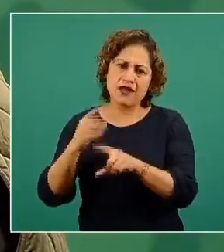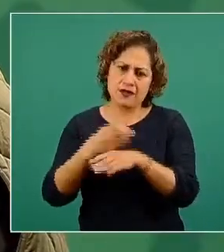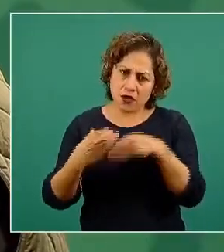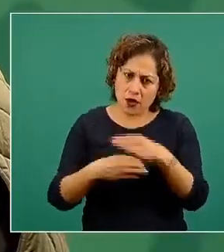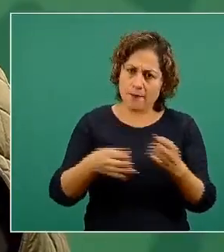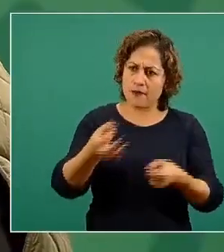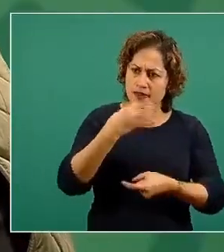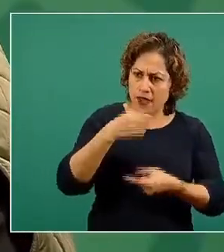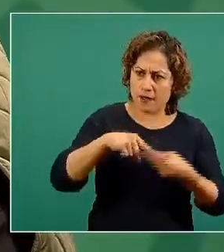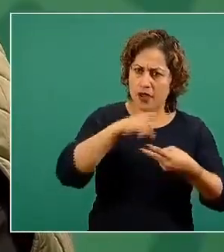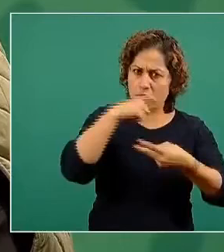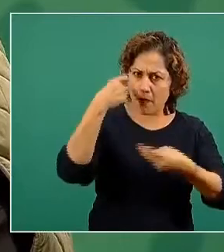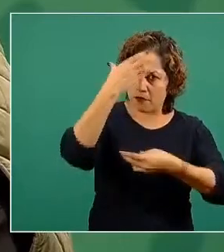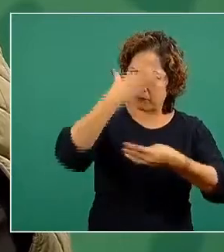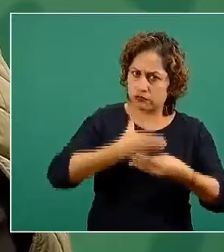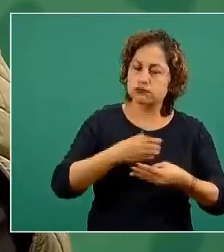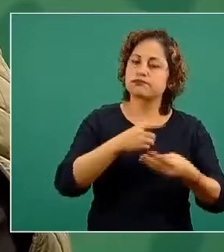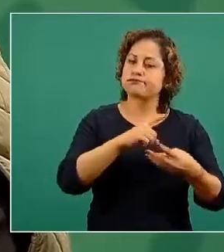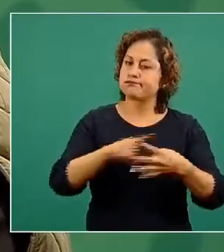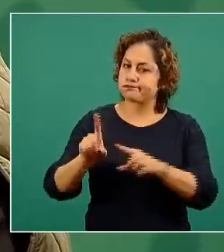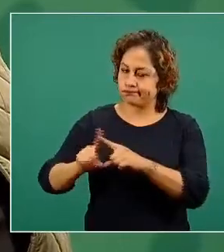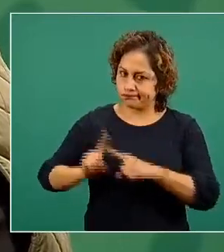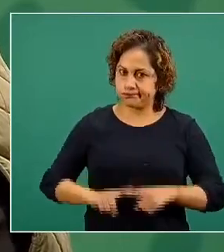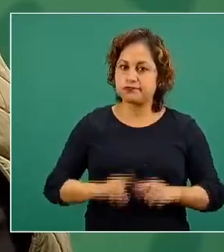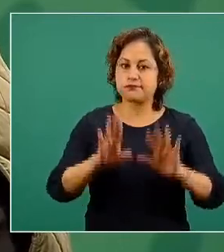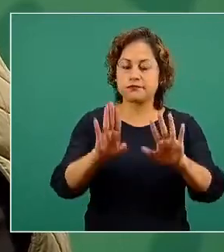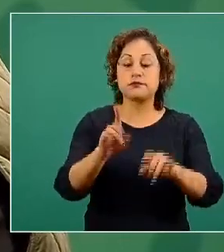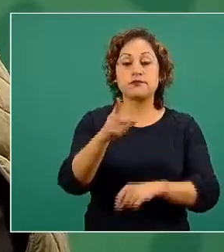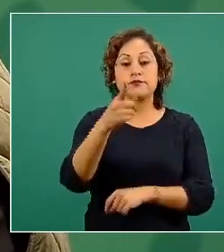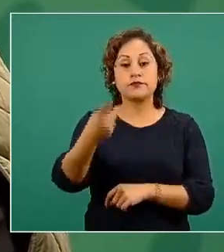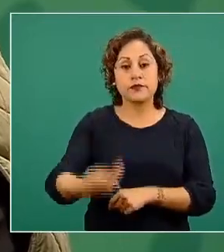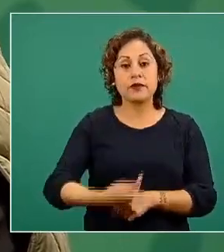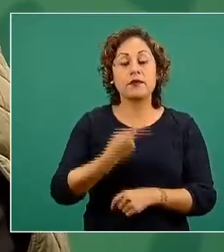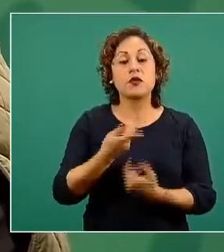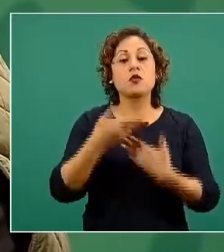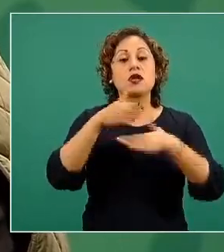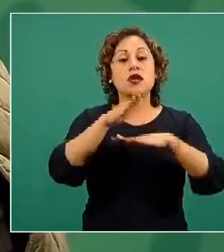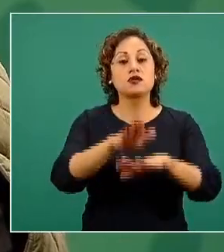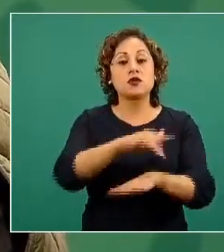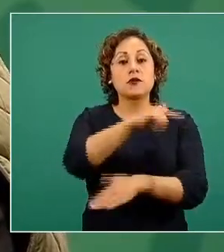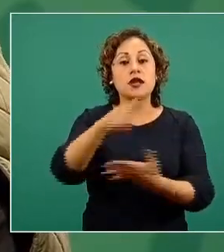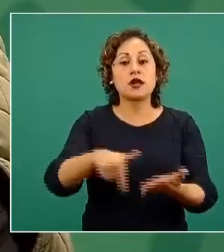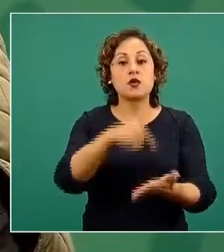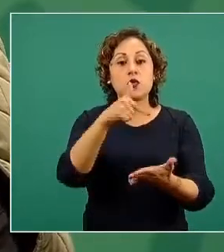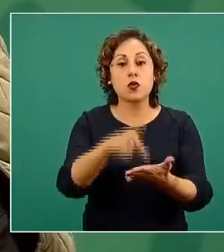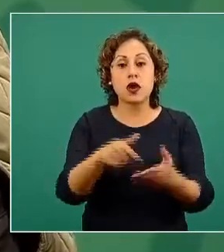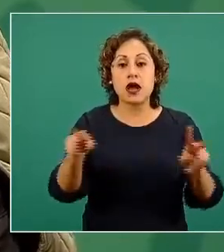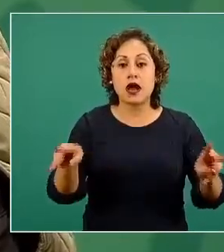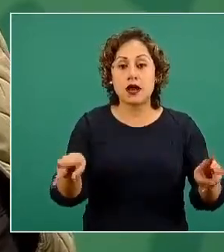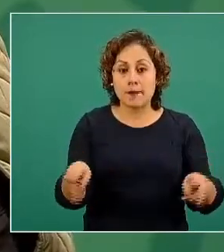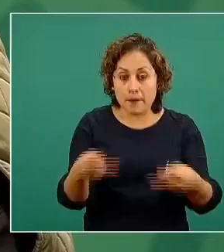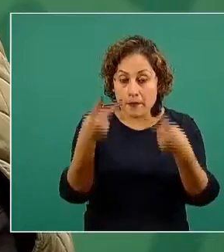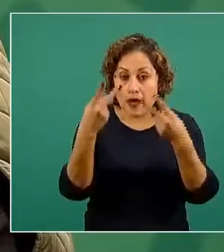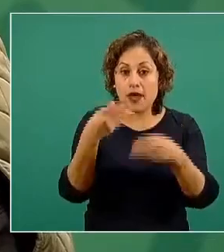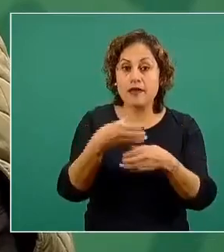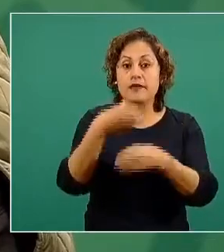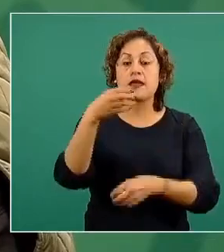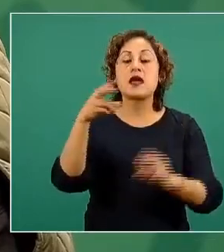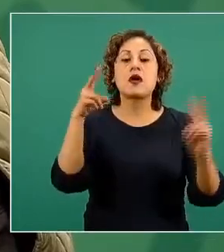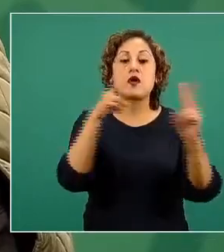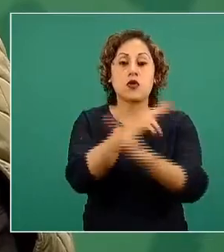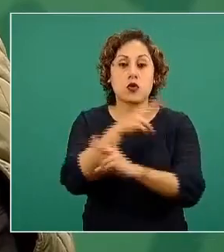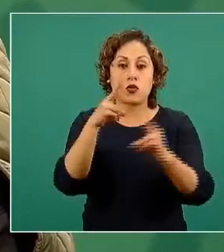los módulos de atención respiratoria y de este personal, en este momento estamos